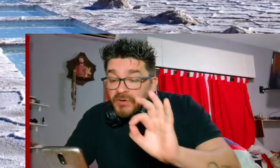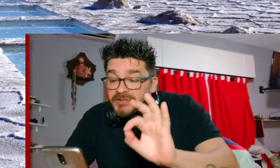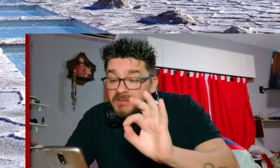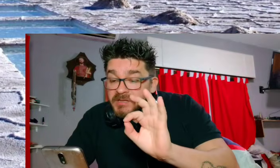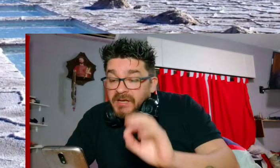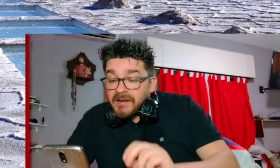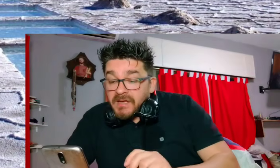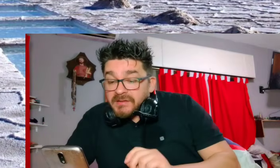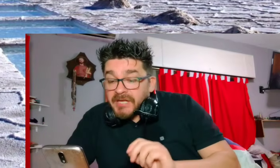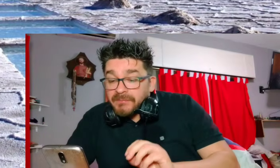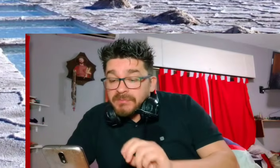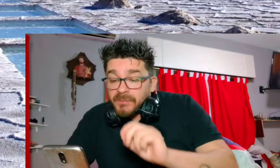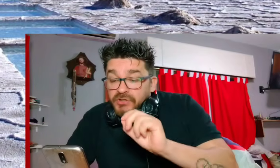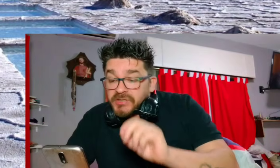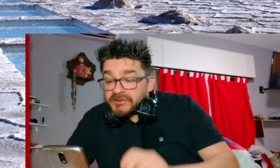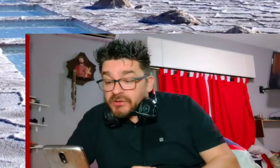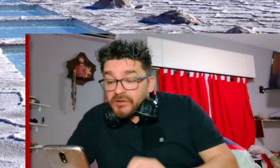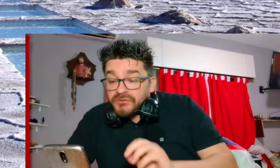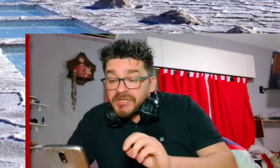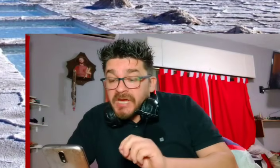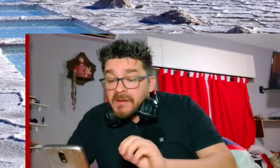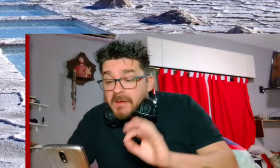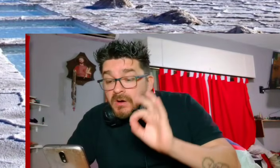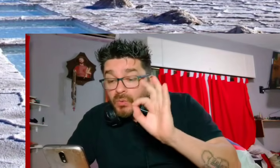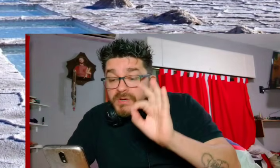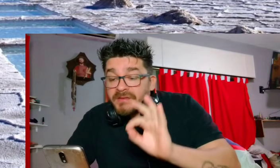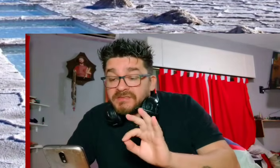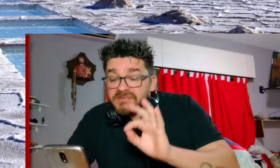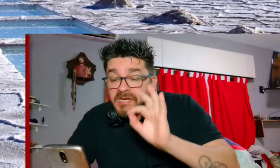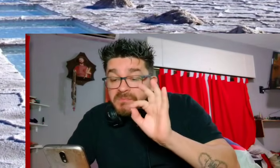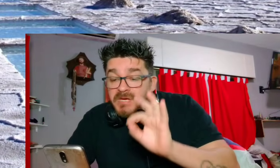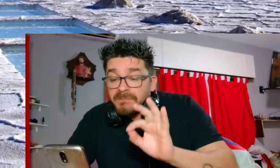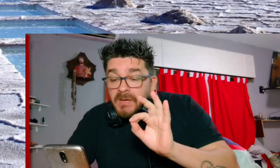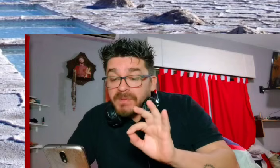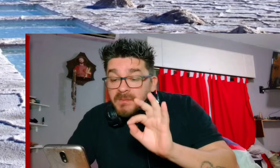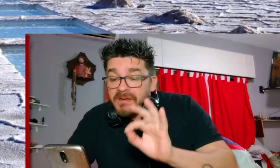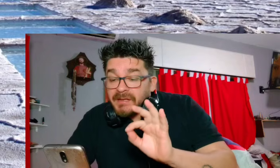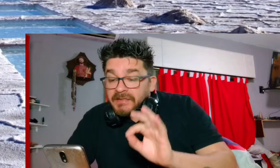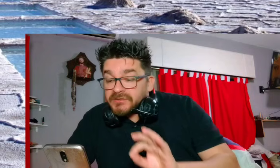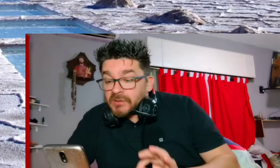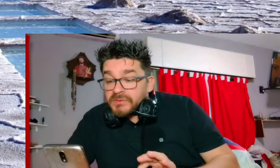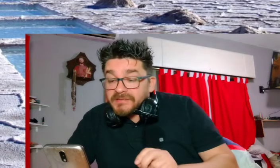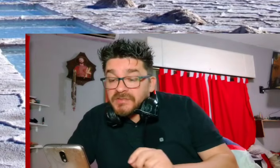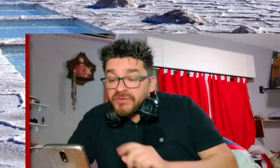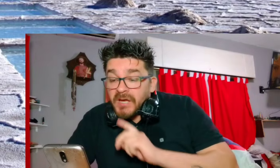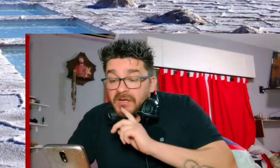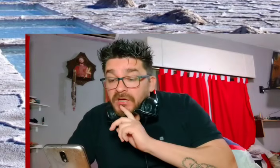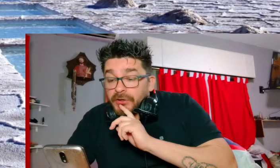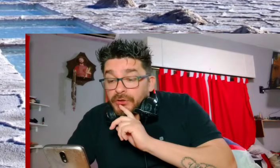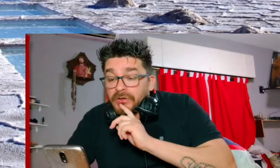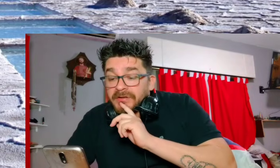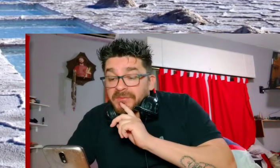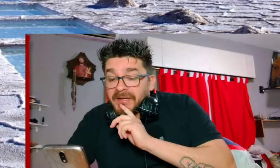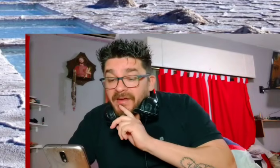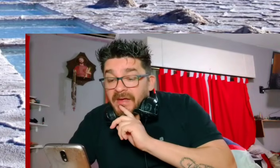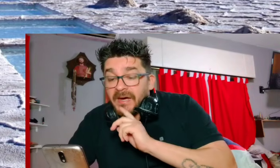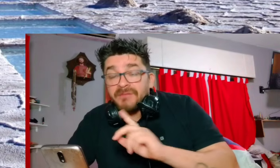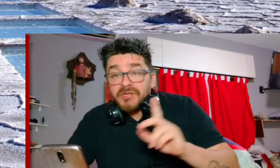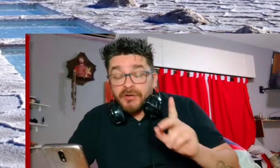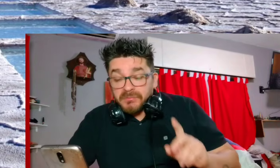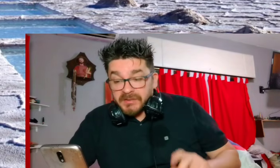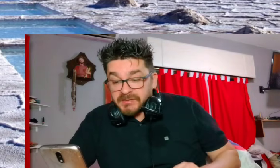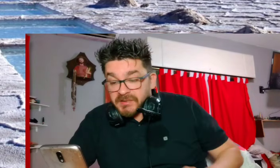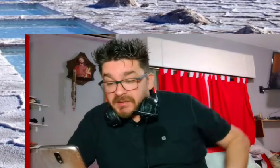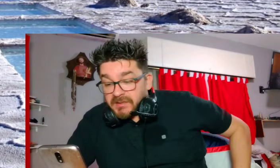visto otras muestras de mineral del mismo proyecto, que contenía unas 16.000 ppm de litio, una cifra no